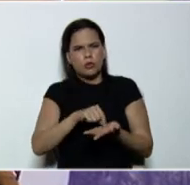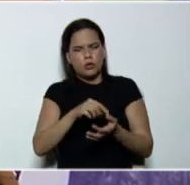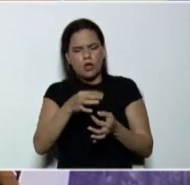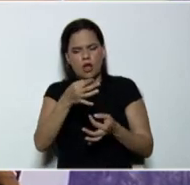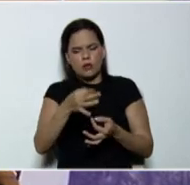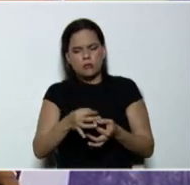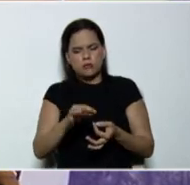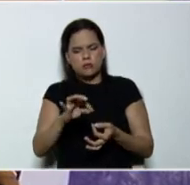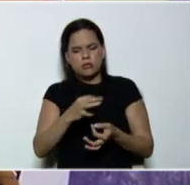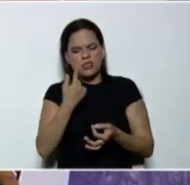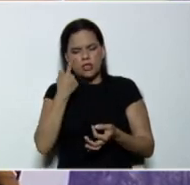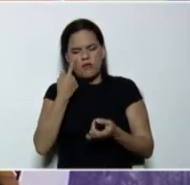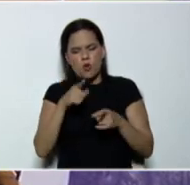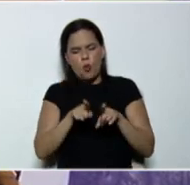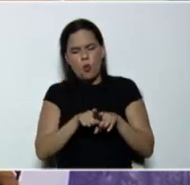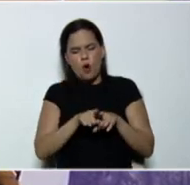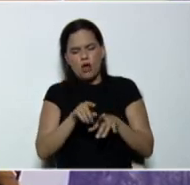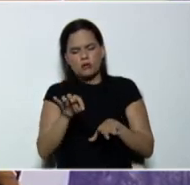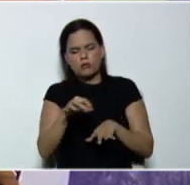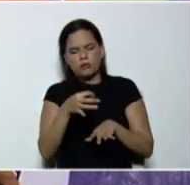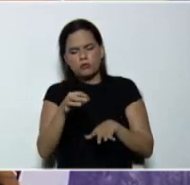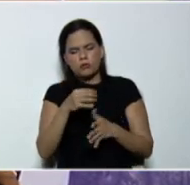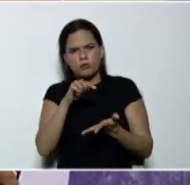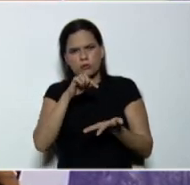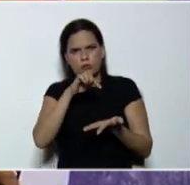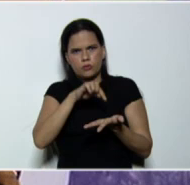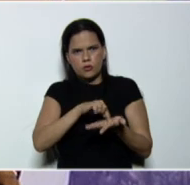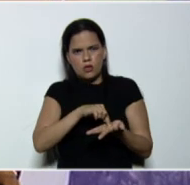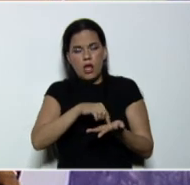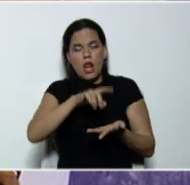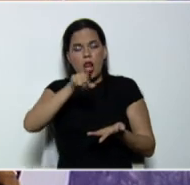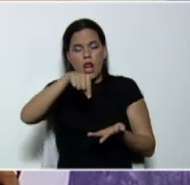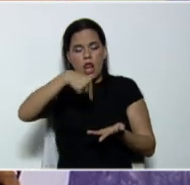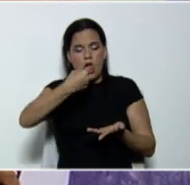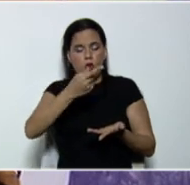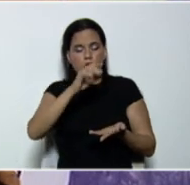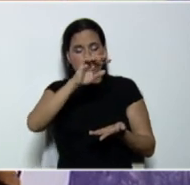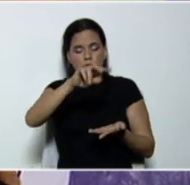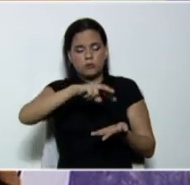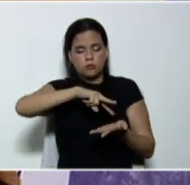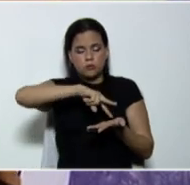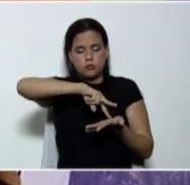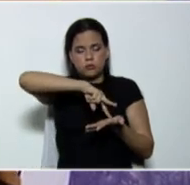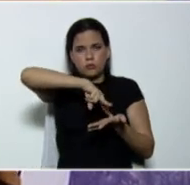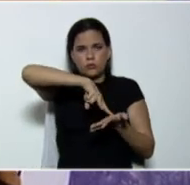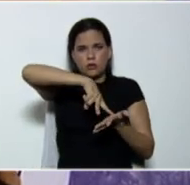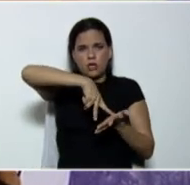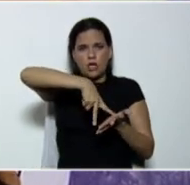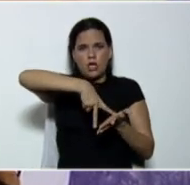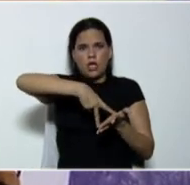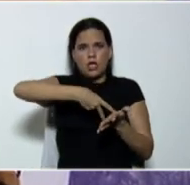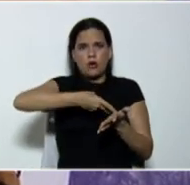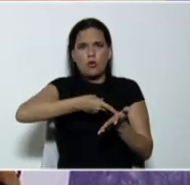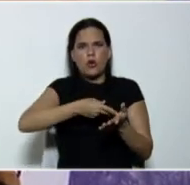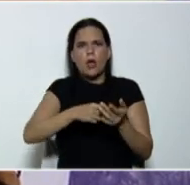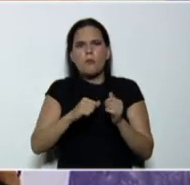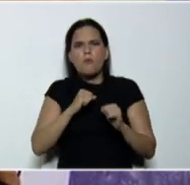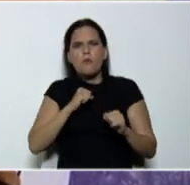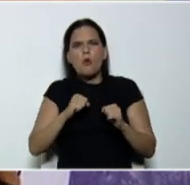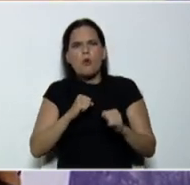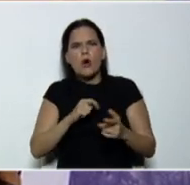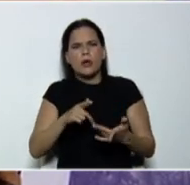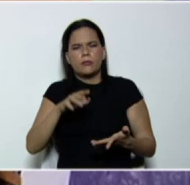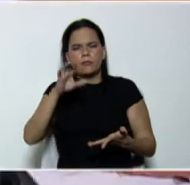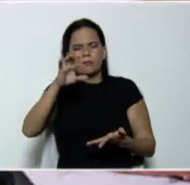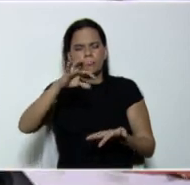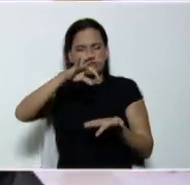parece una aguja. Ahora, la punta que tiene el lápiz o el grafito es el que voy a deslizar tomando el